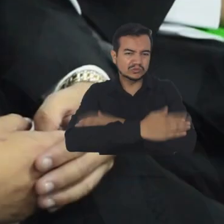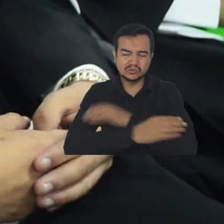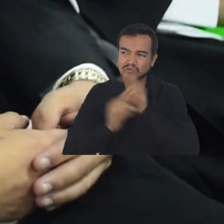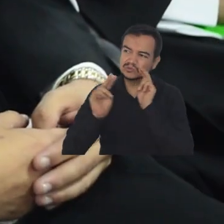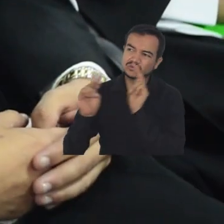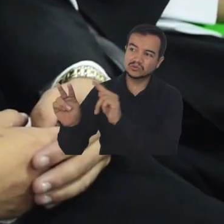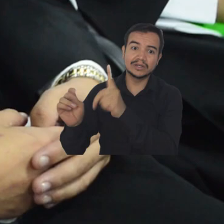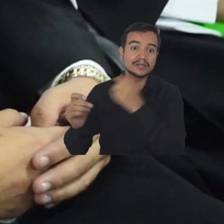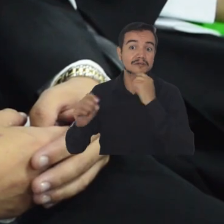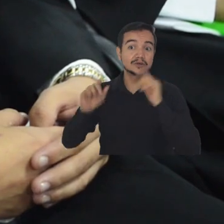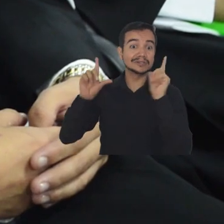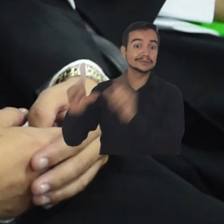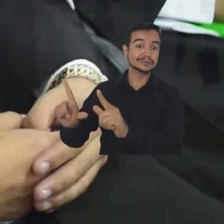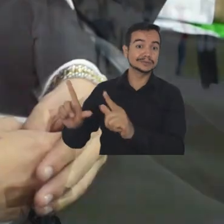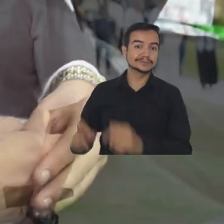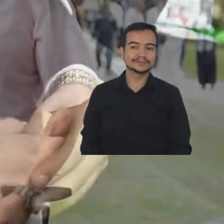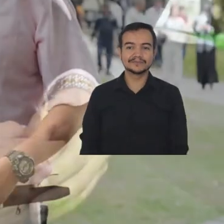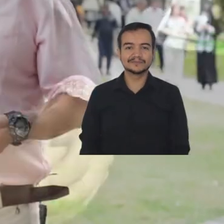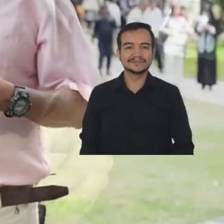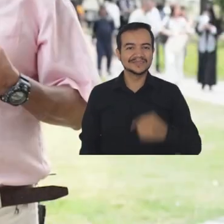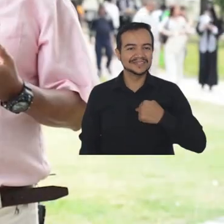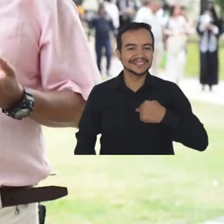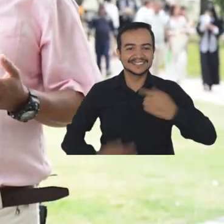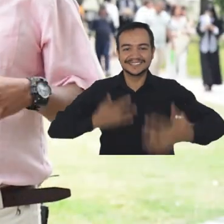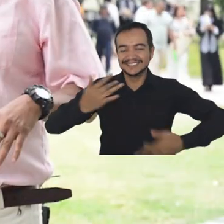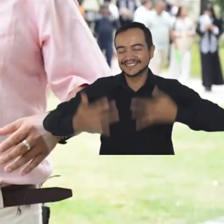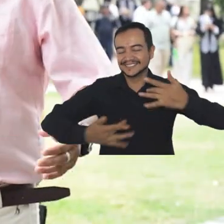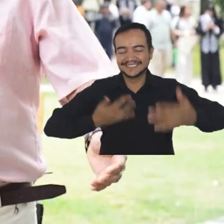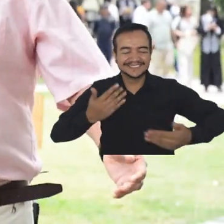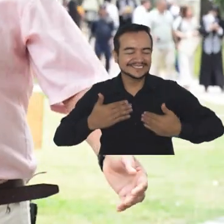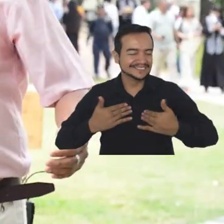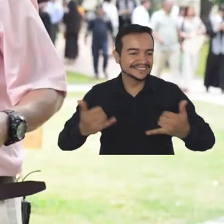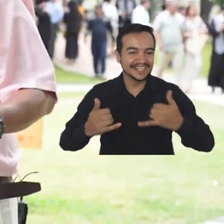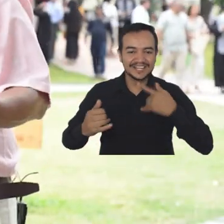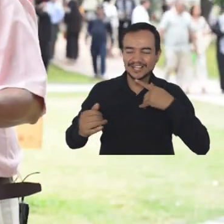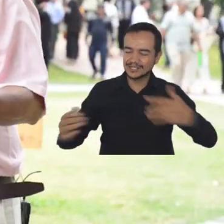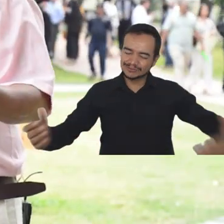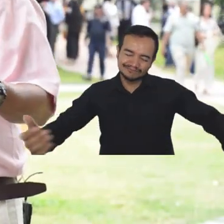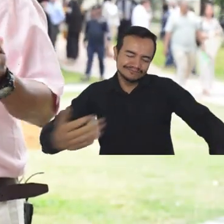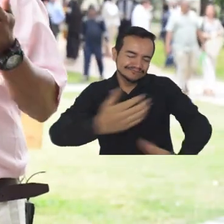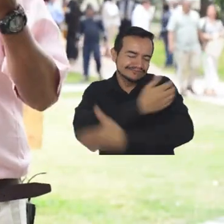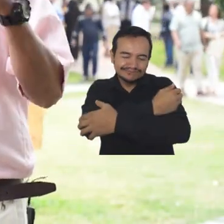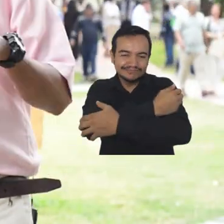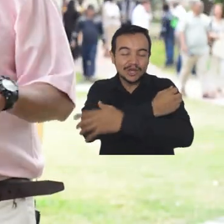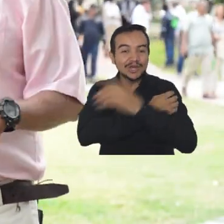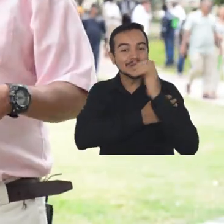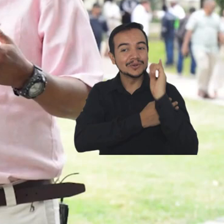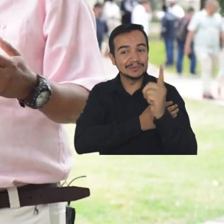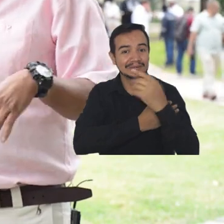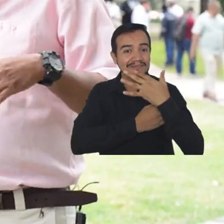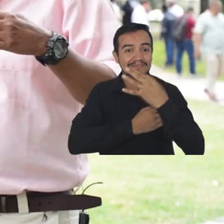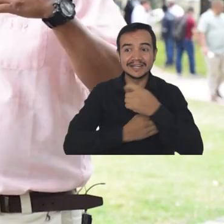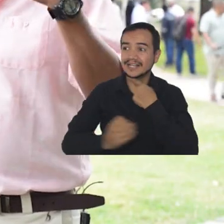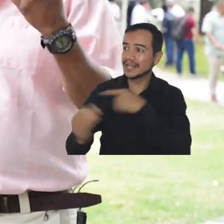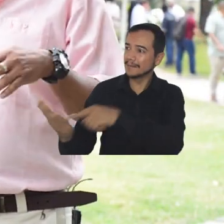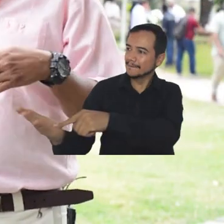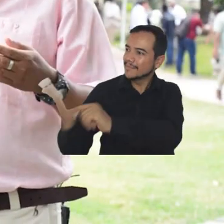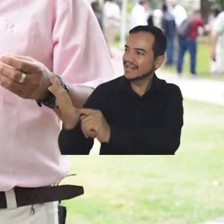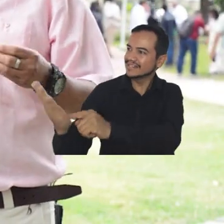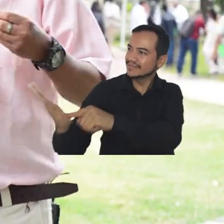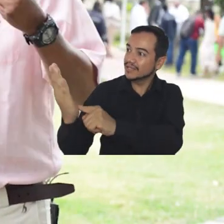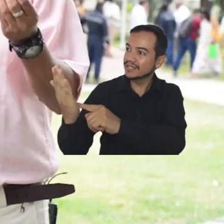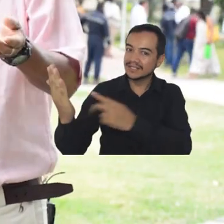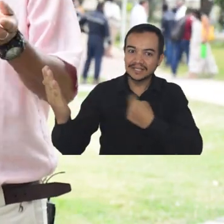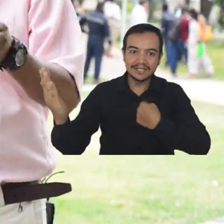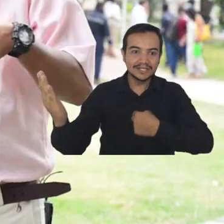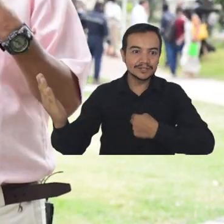logro en su vida profesional. Me siento muy contento y por eso les doy un abrazo, porque nos demuestra cada día más y más